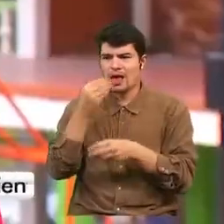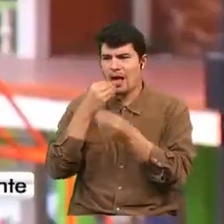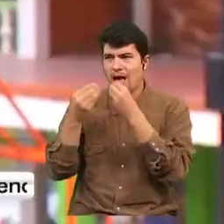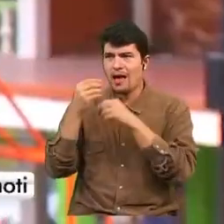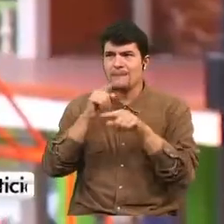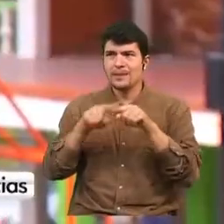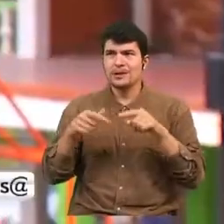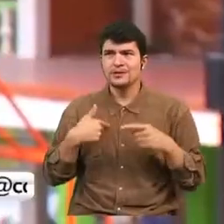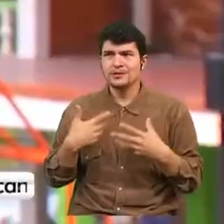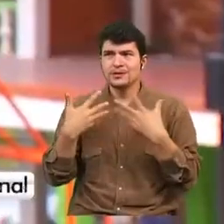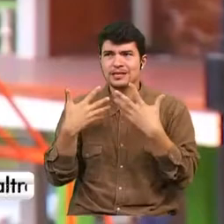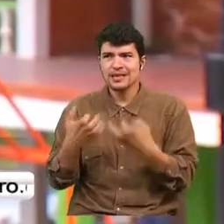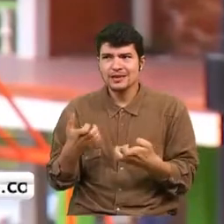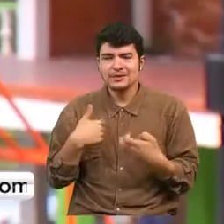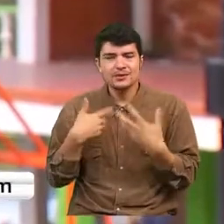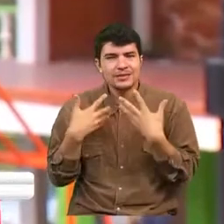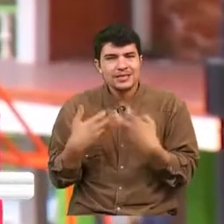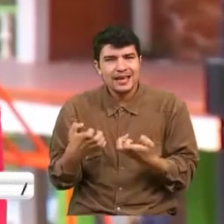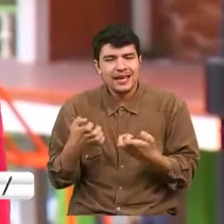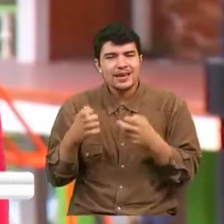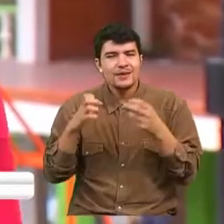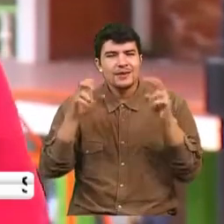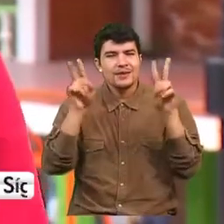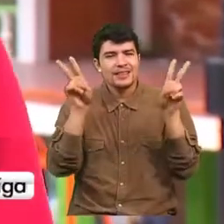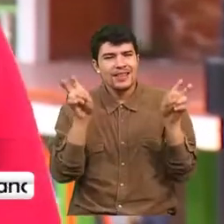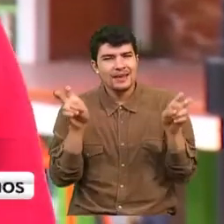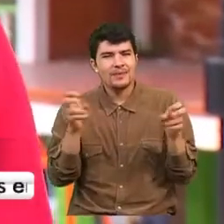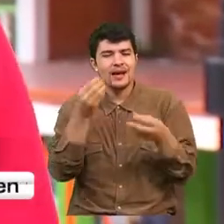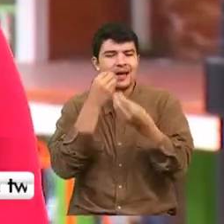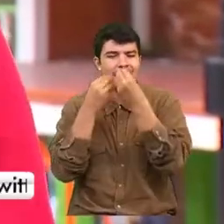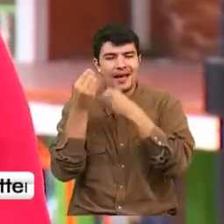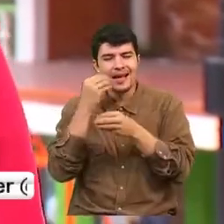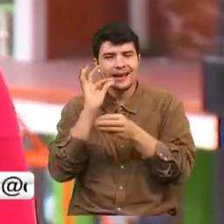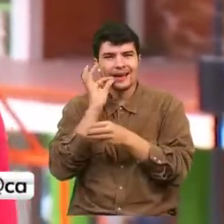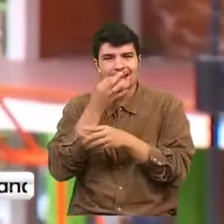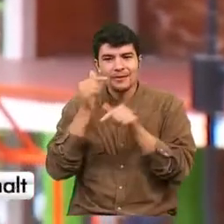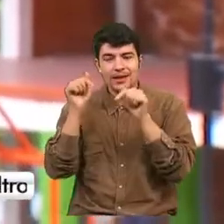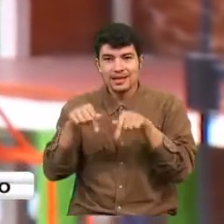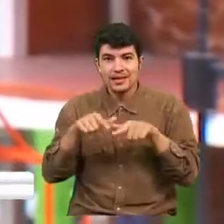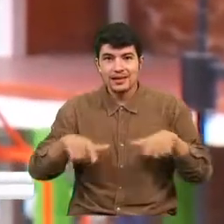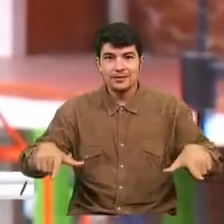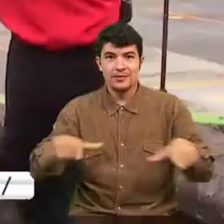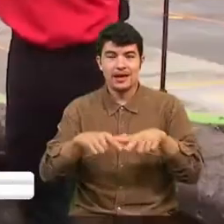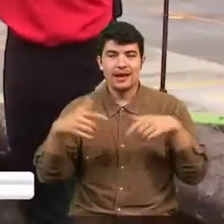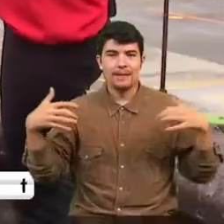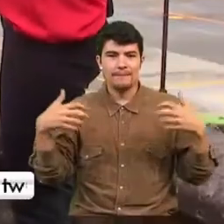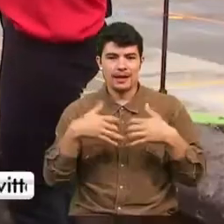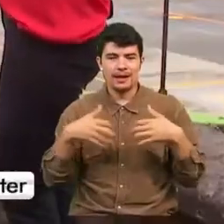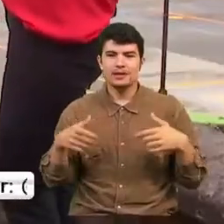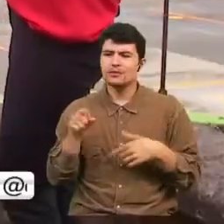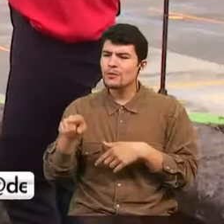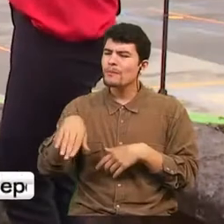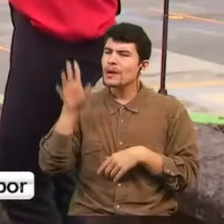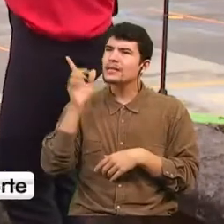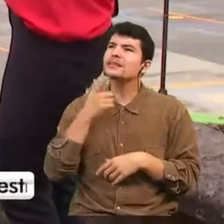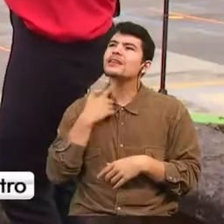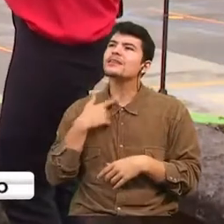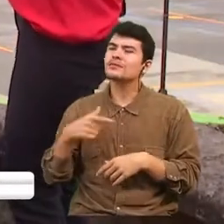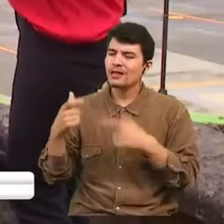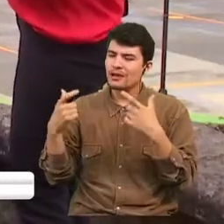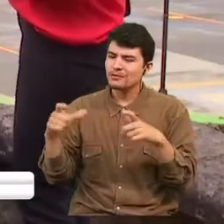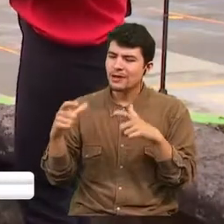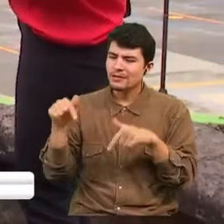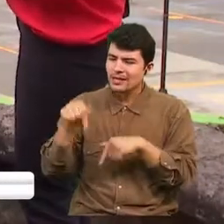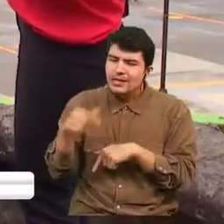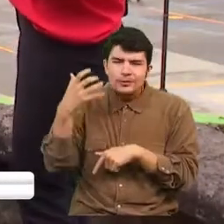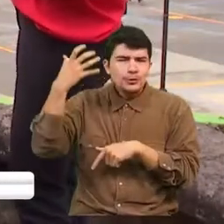yo quiero hablar de la gastronomía deliciosa que nos encontramos nosotros en la provincia de Vélez. ¿Qué es lo que más le gusta de los platos